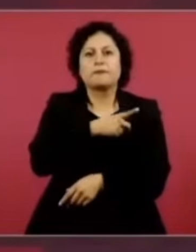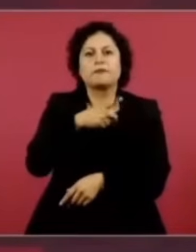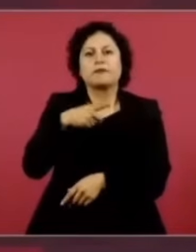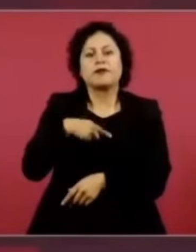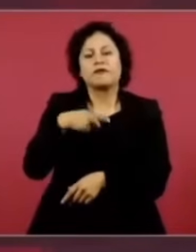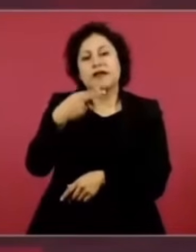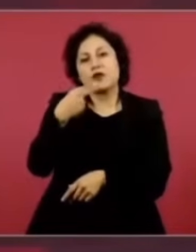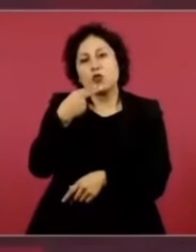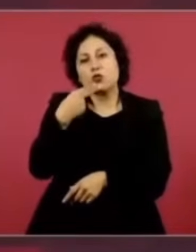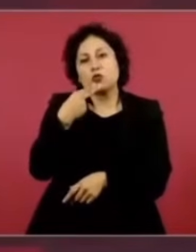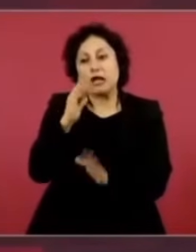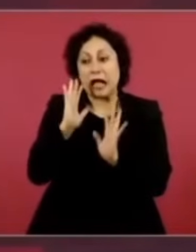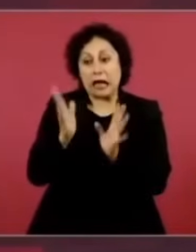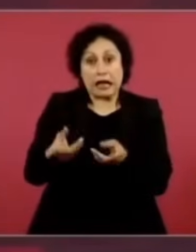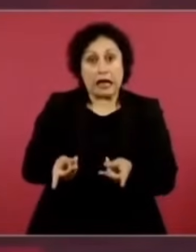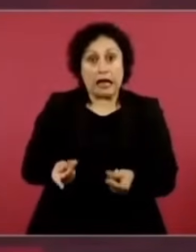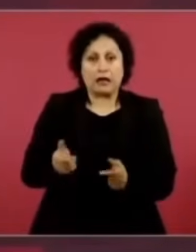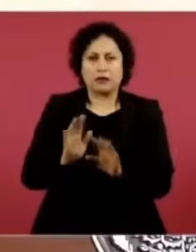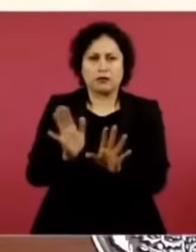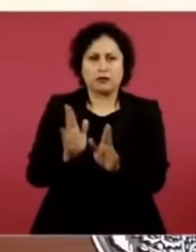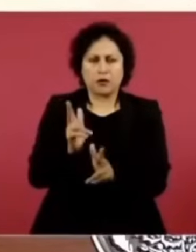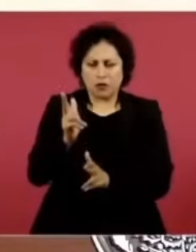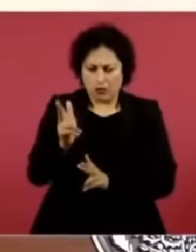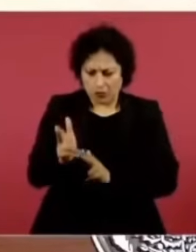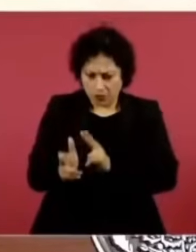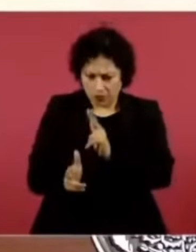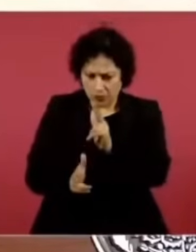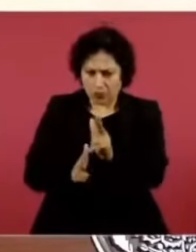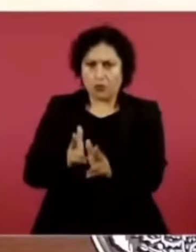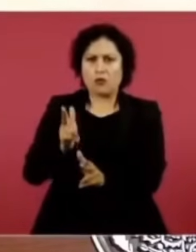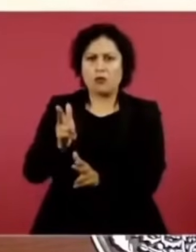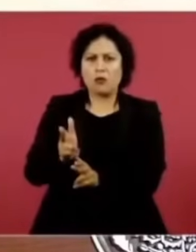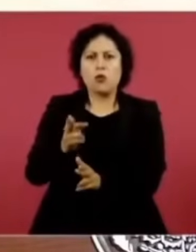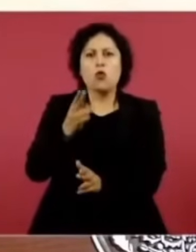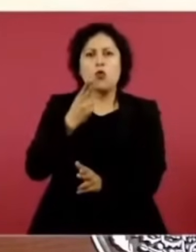Esas grandes obras pueden llevar hasta un año.